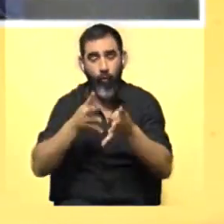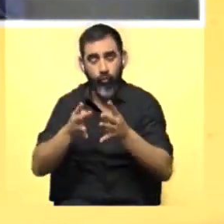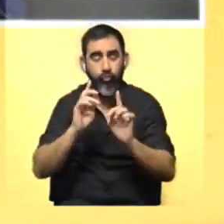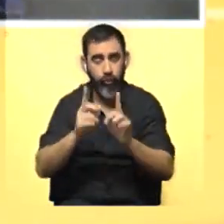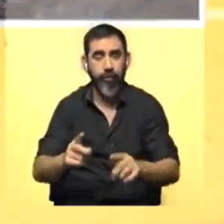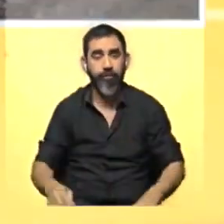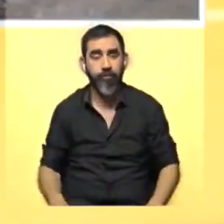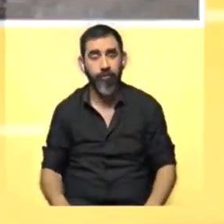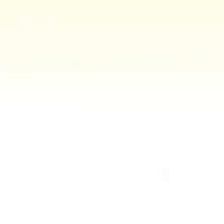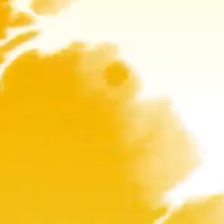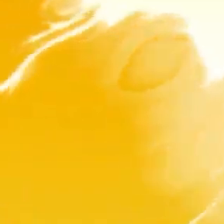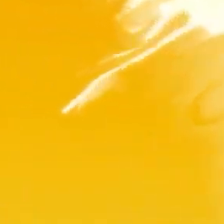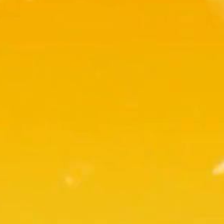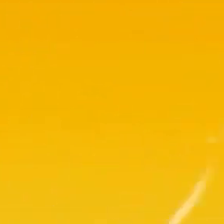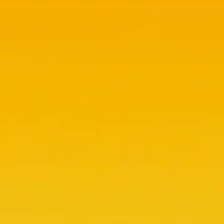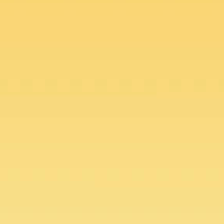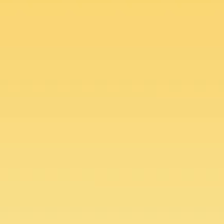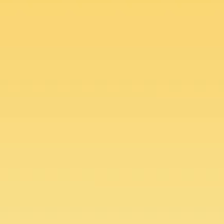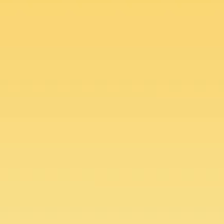los temas mineros están presentes.